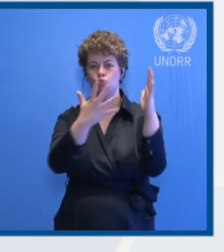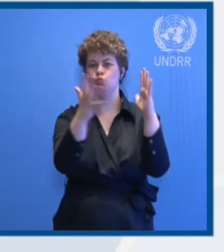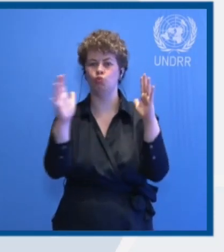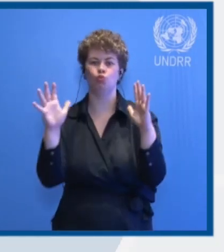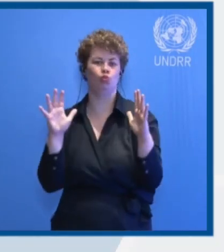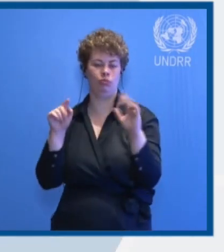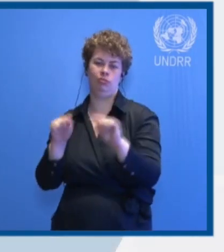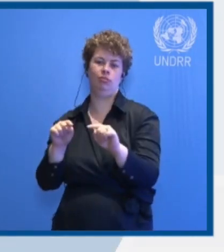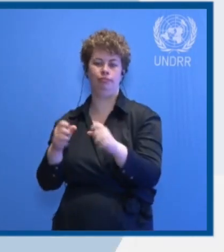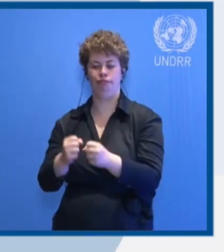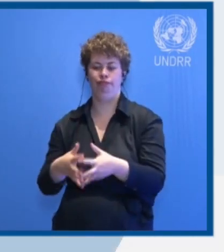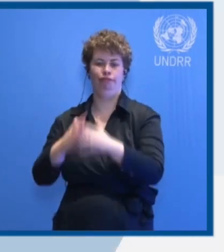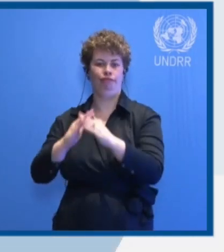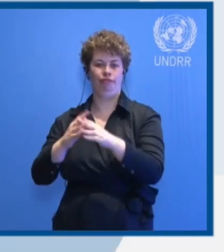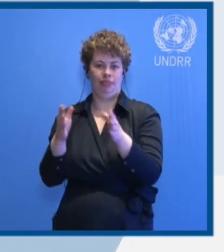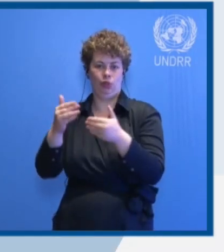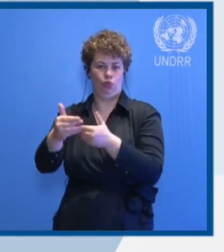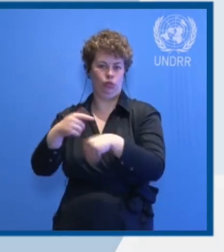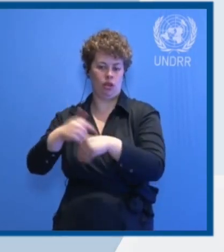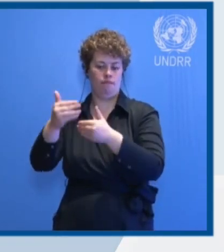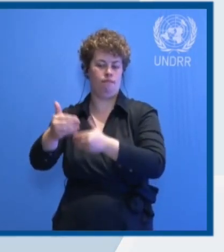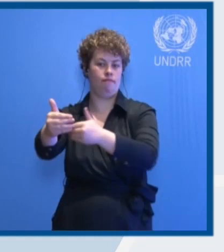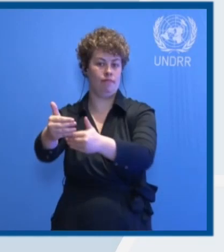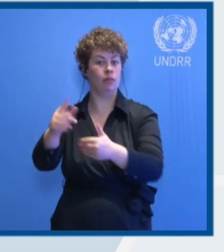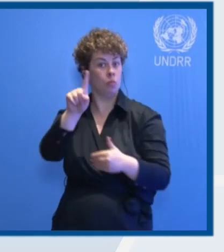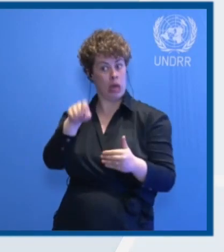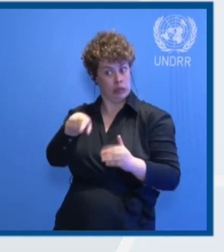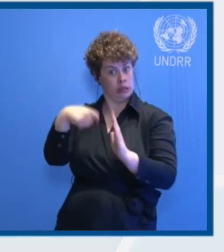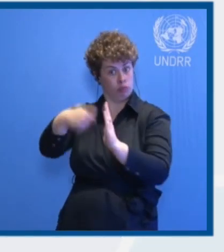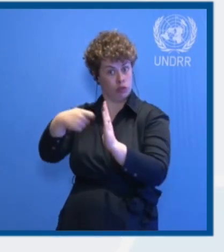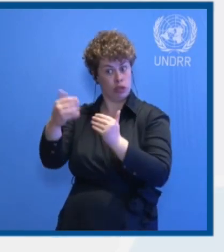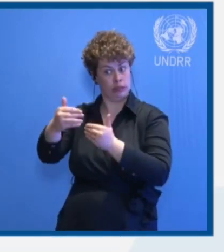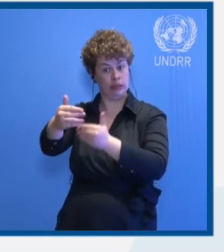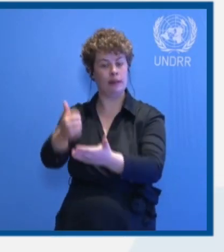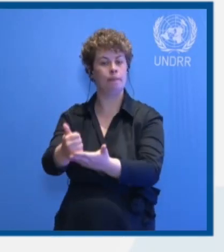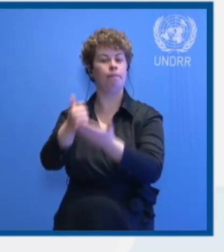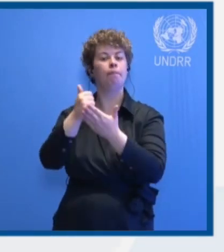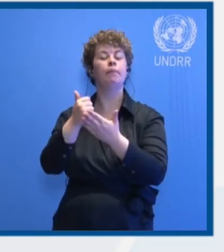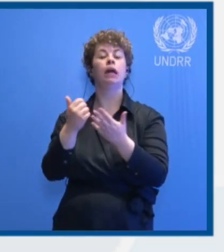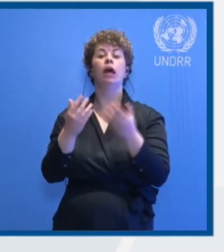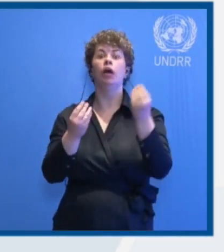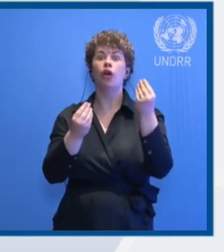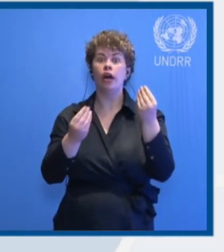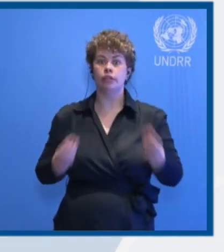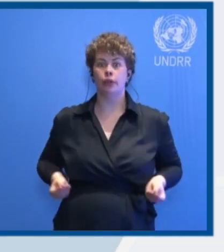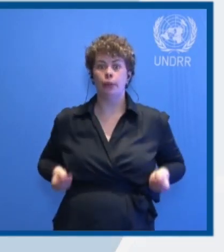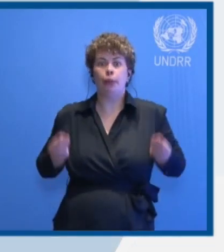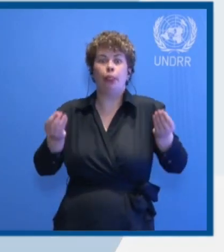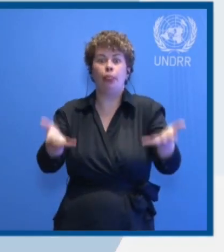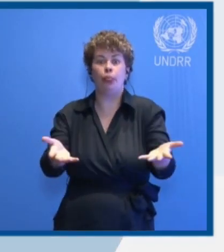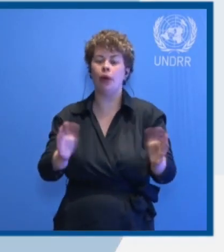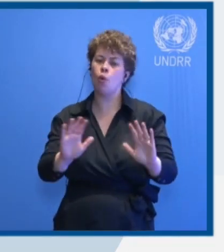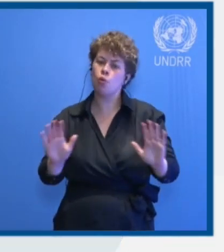pueden ayudar a minimizar los costos en toda la fase de diseño, sobre todo cuando estamos hablando de comunidades